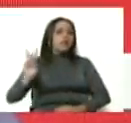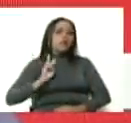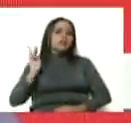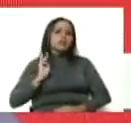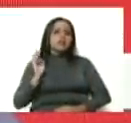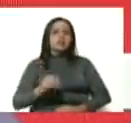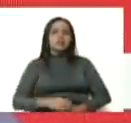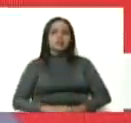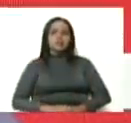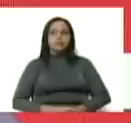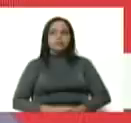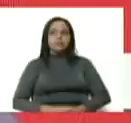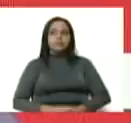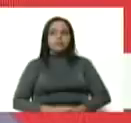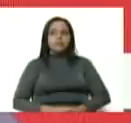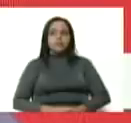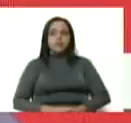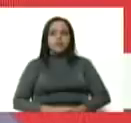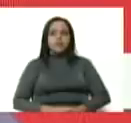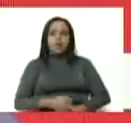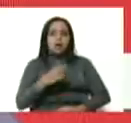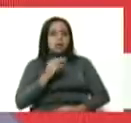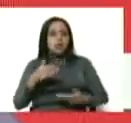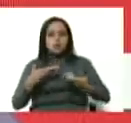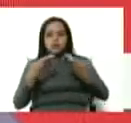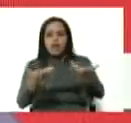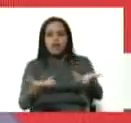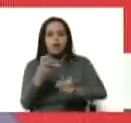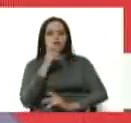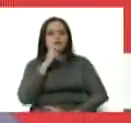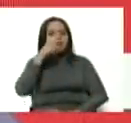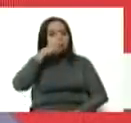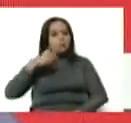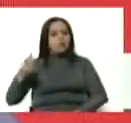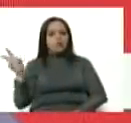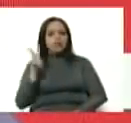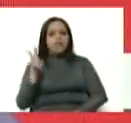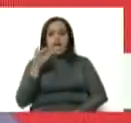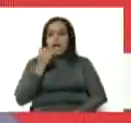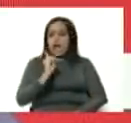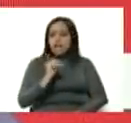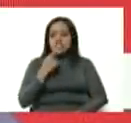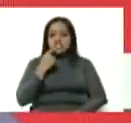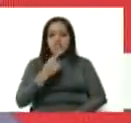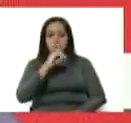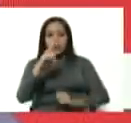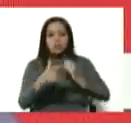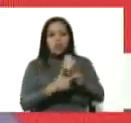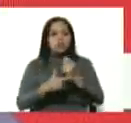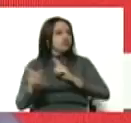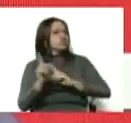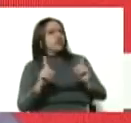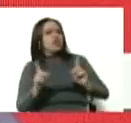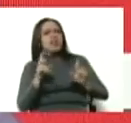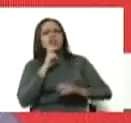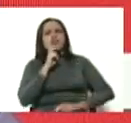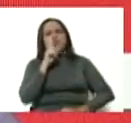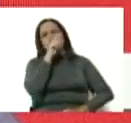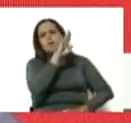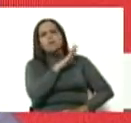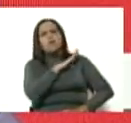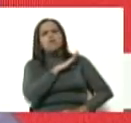Bueno, negar el oro al pueblo de Venezuela, aquí está la confesión, el señor Guaidó dice, no, ese oro es de allá, ese oro es del Reino